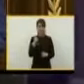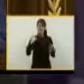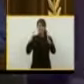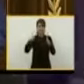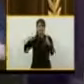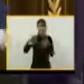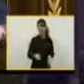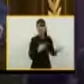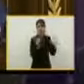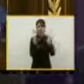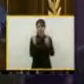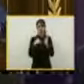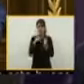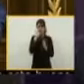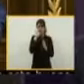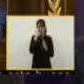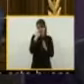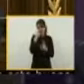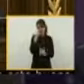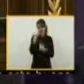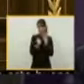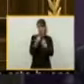Ahí entramos en un debate peliagudo. Hay dos cosas